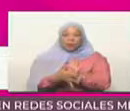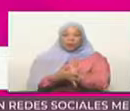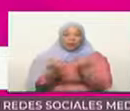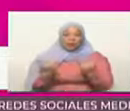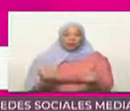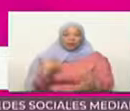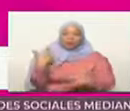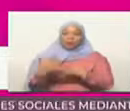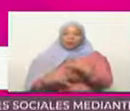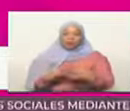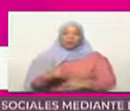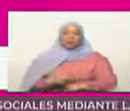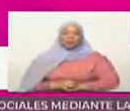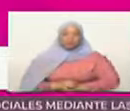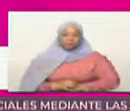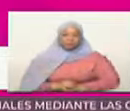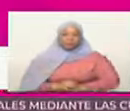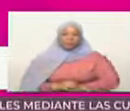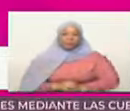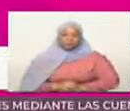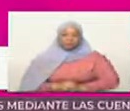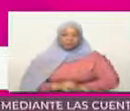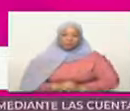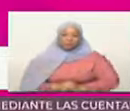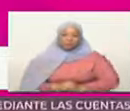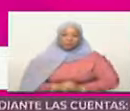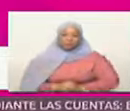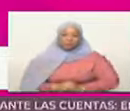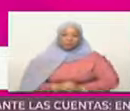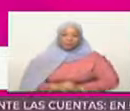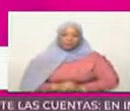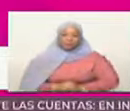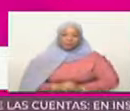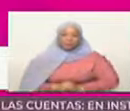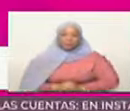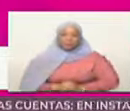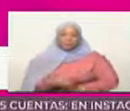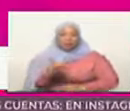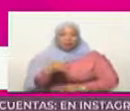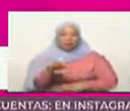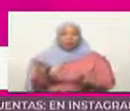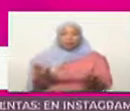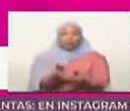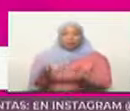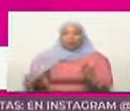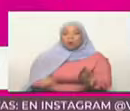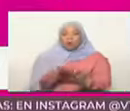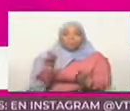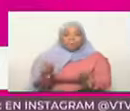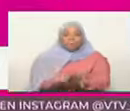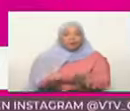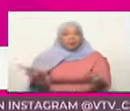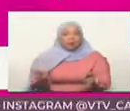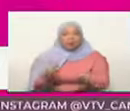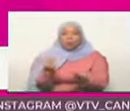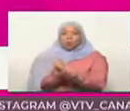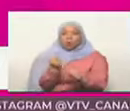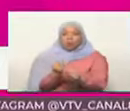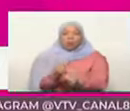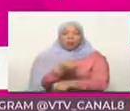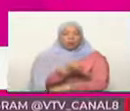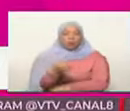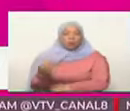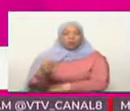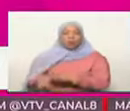pasar en estos días, haciendo un resumen bien completo de una jornada